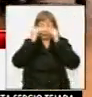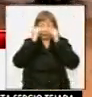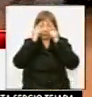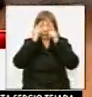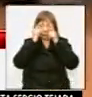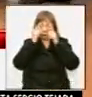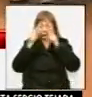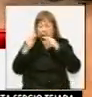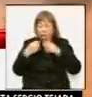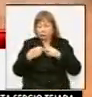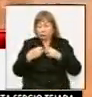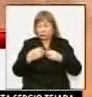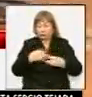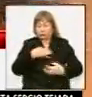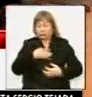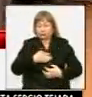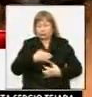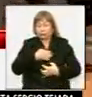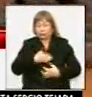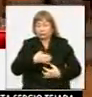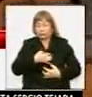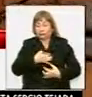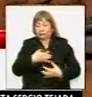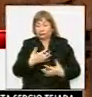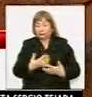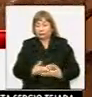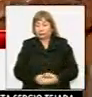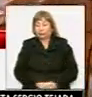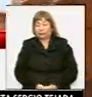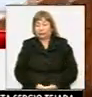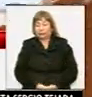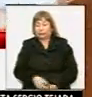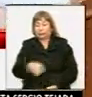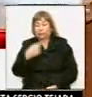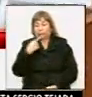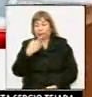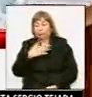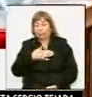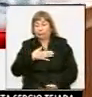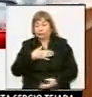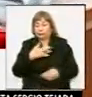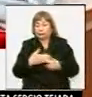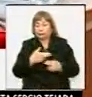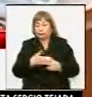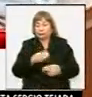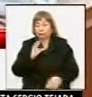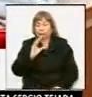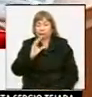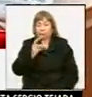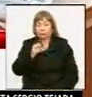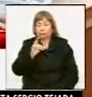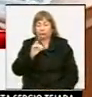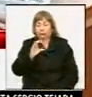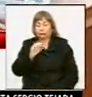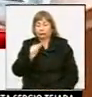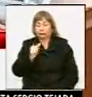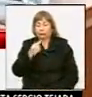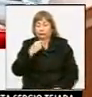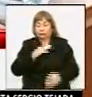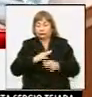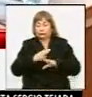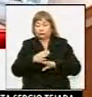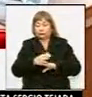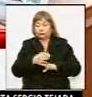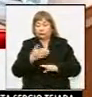mucho cómo enérgicamente ha mencionado mi nombre, la congresista Choquehuanca, presidente, trasladarle